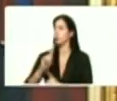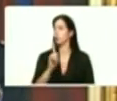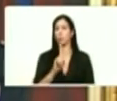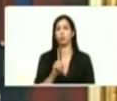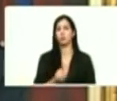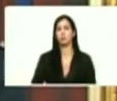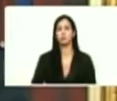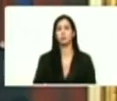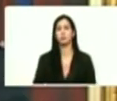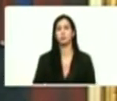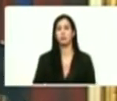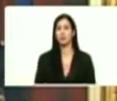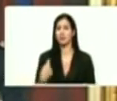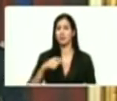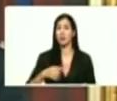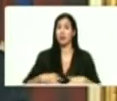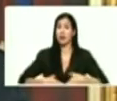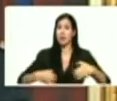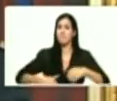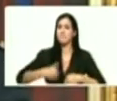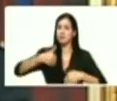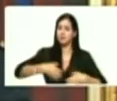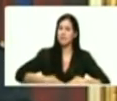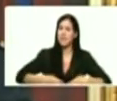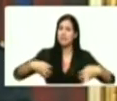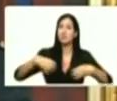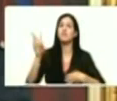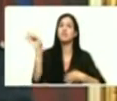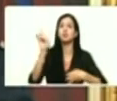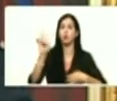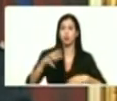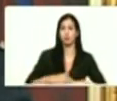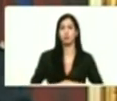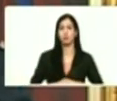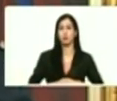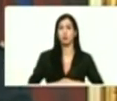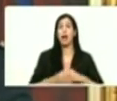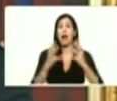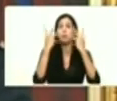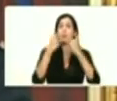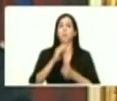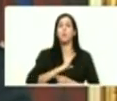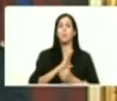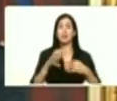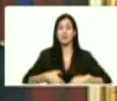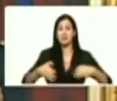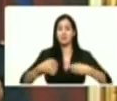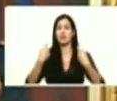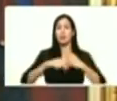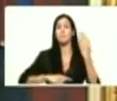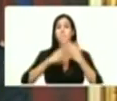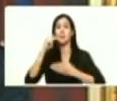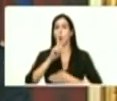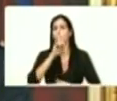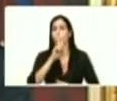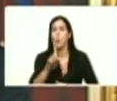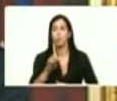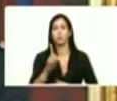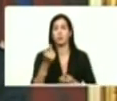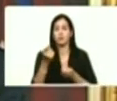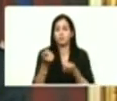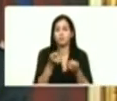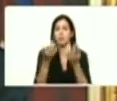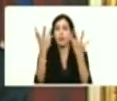sistema es crear la riqueza administrarla creada y estabilizar con un plan todo lo que necesita Venezuela